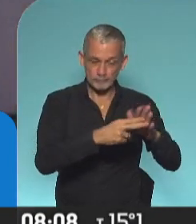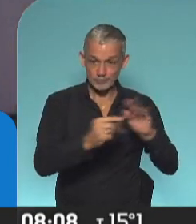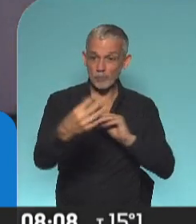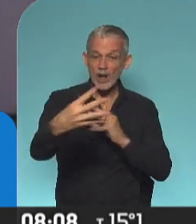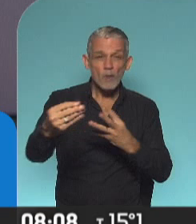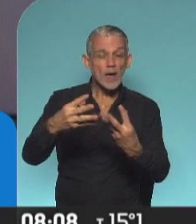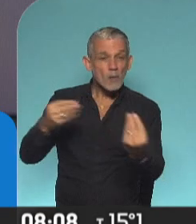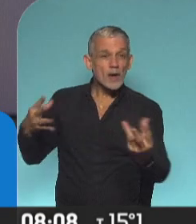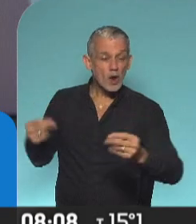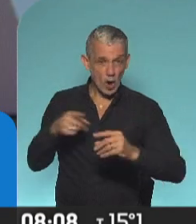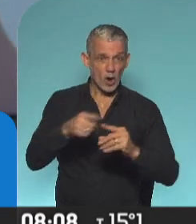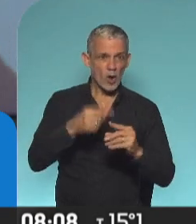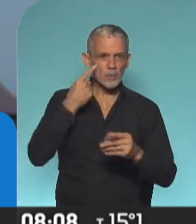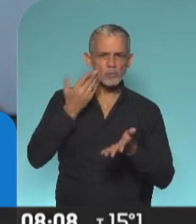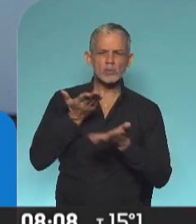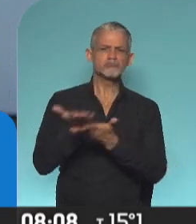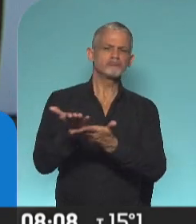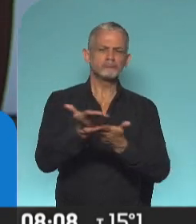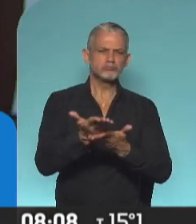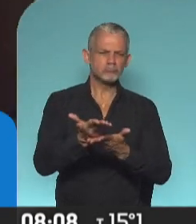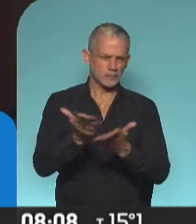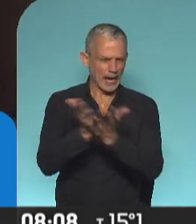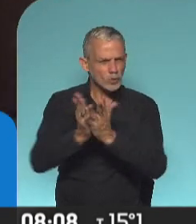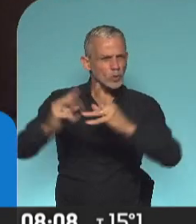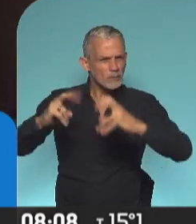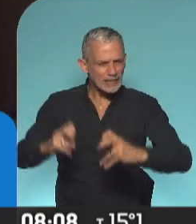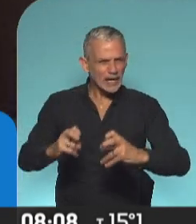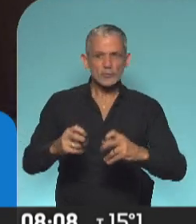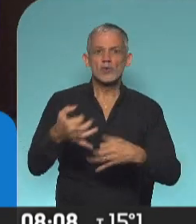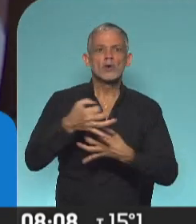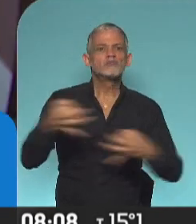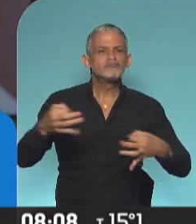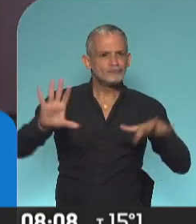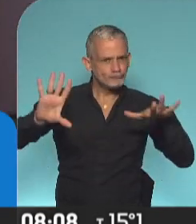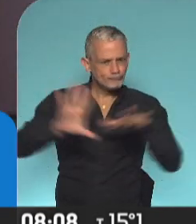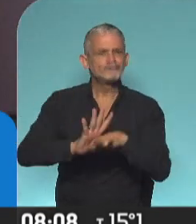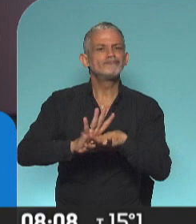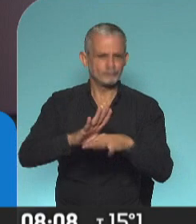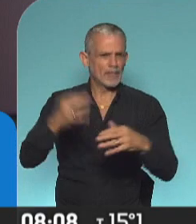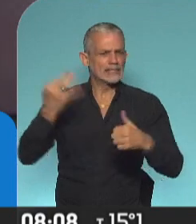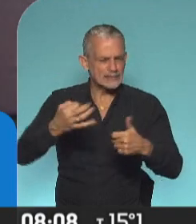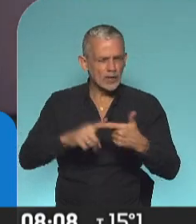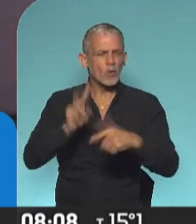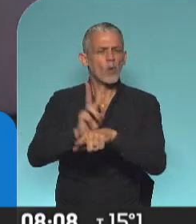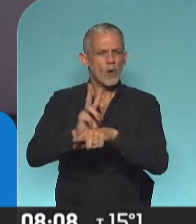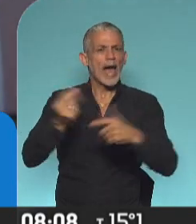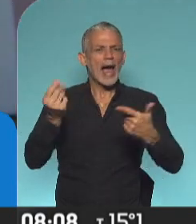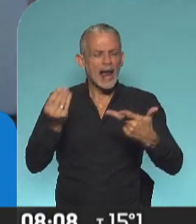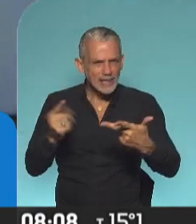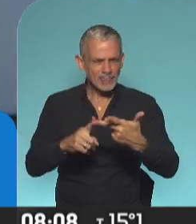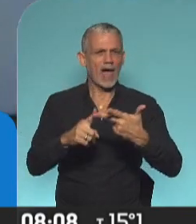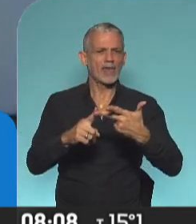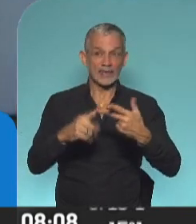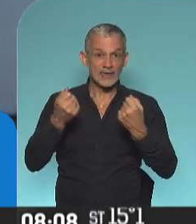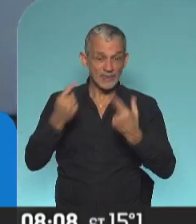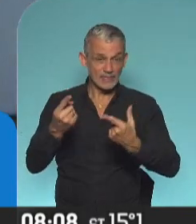copias demuestran en distintos tipos de estudios, demuestran que son eficaces, que son seguras, que son de calidad y que